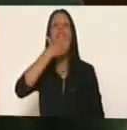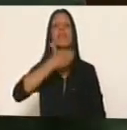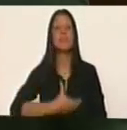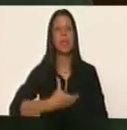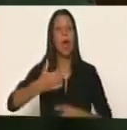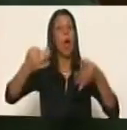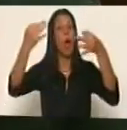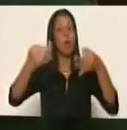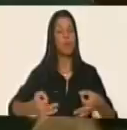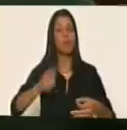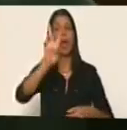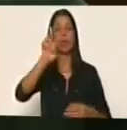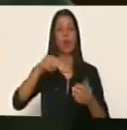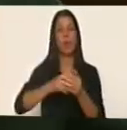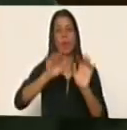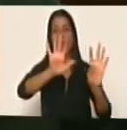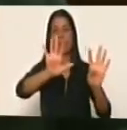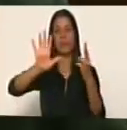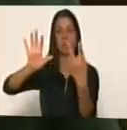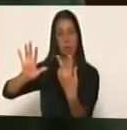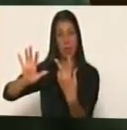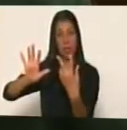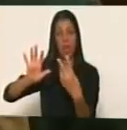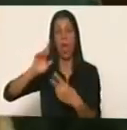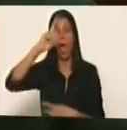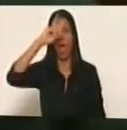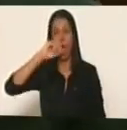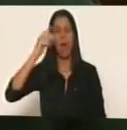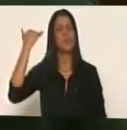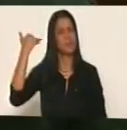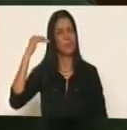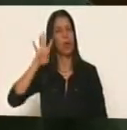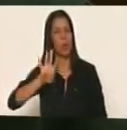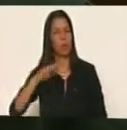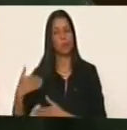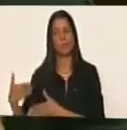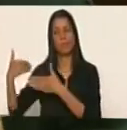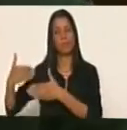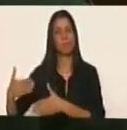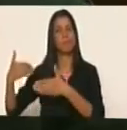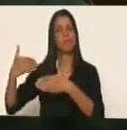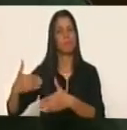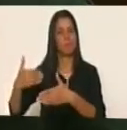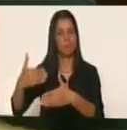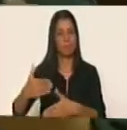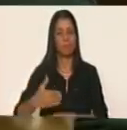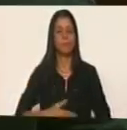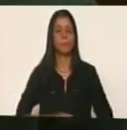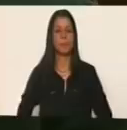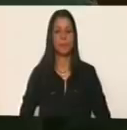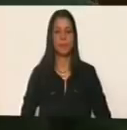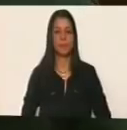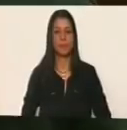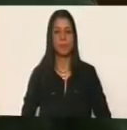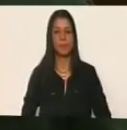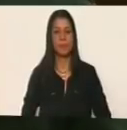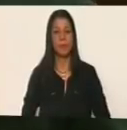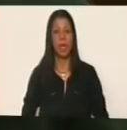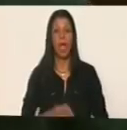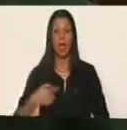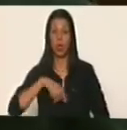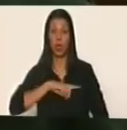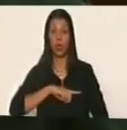diciembre del 2017, 4 años después del pasado proceso municipal. Entonces,